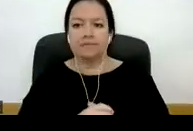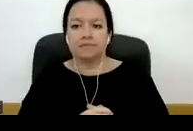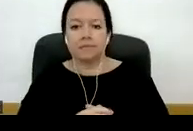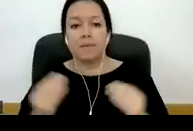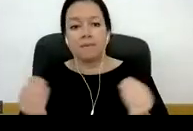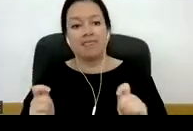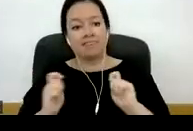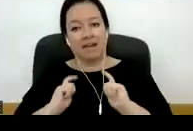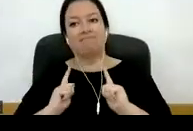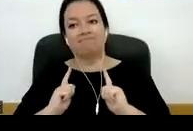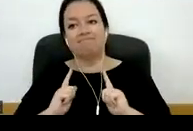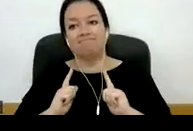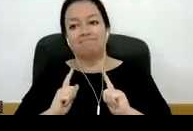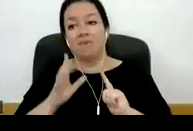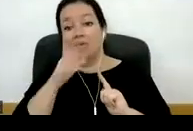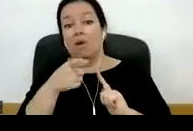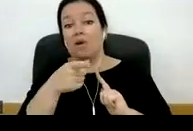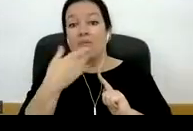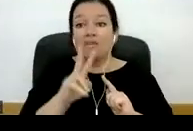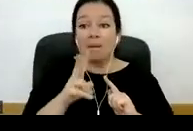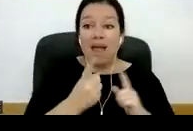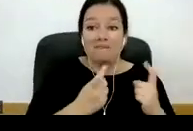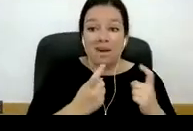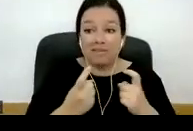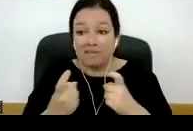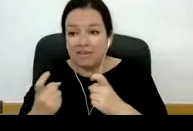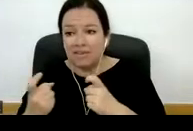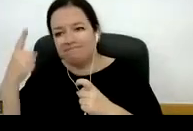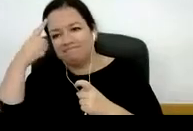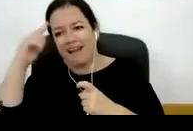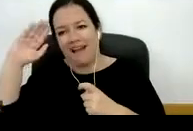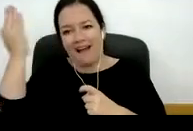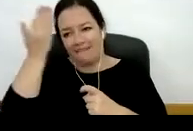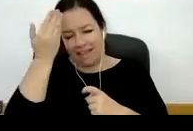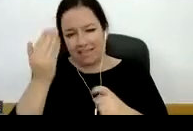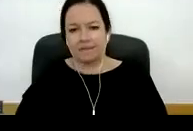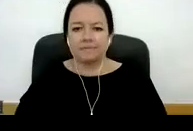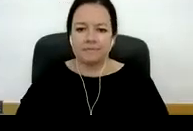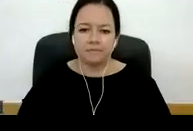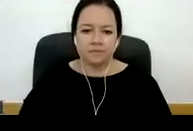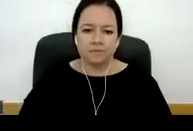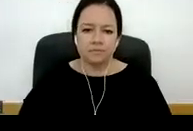facilitados, entre comillas, por las carencias tanto de vitamina B6 como de ácido fólico como de vitamina B12.